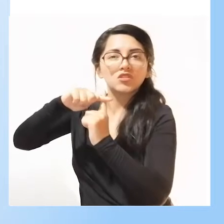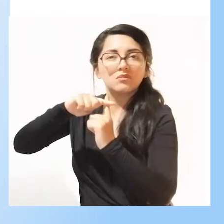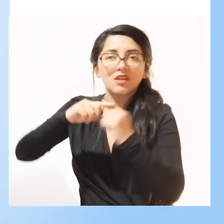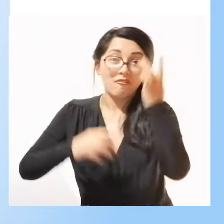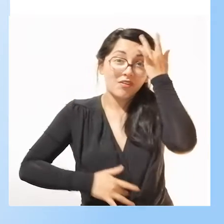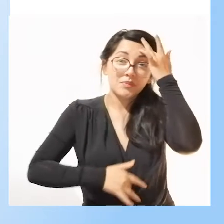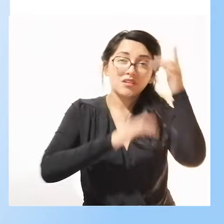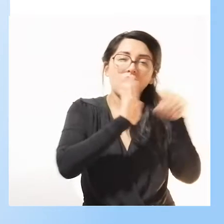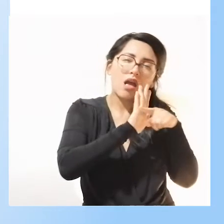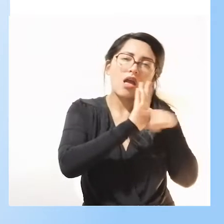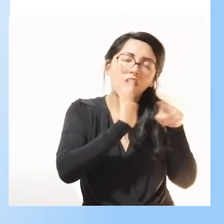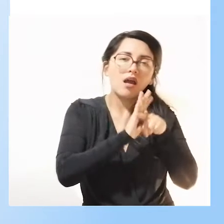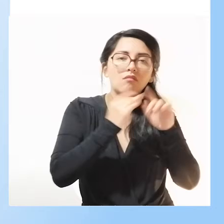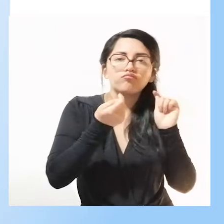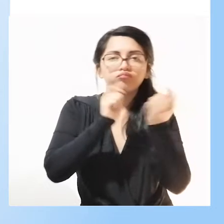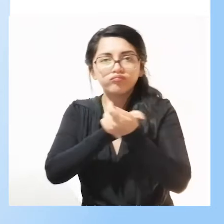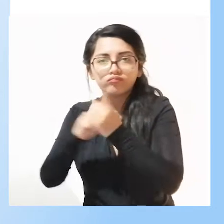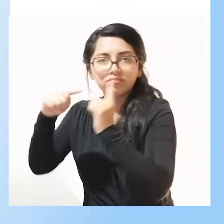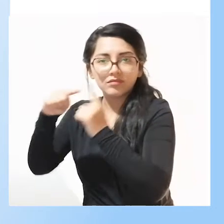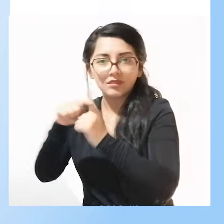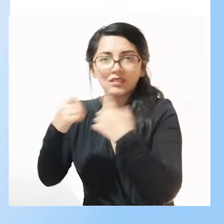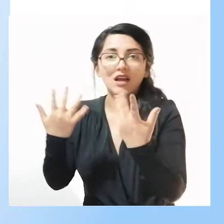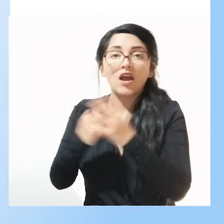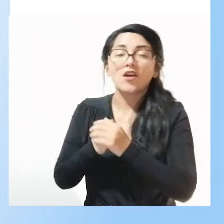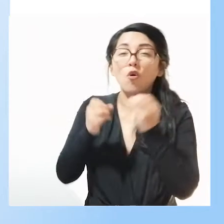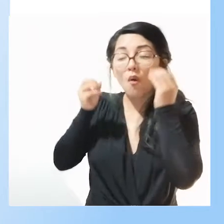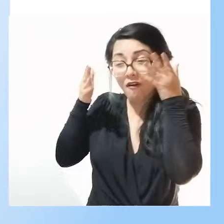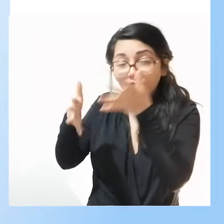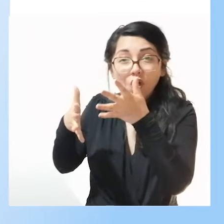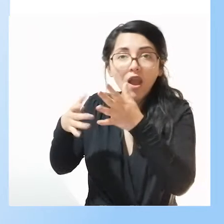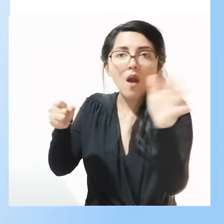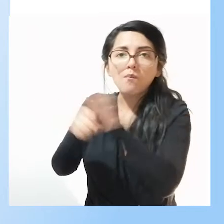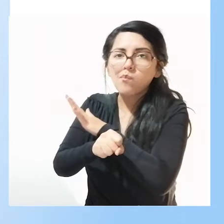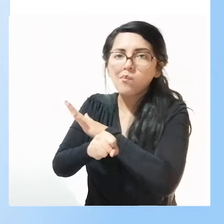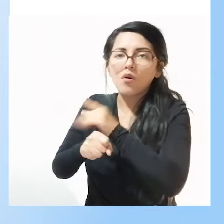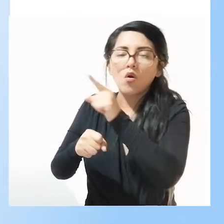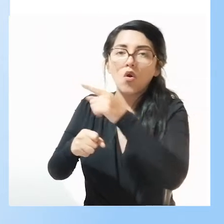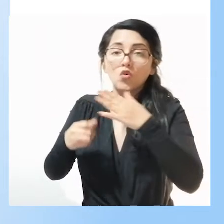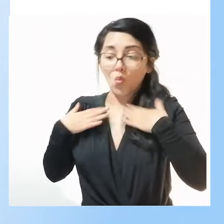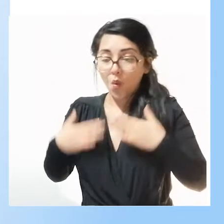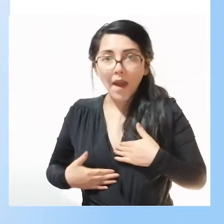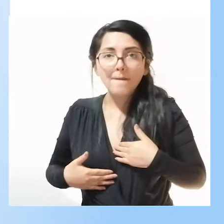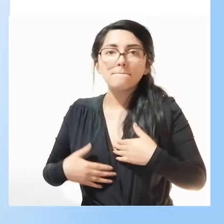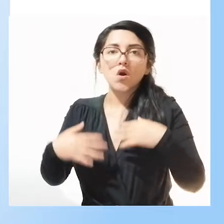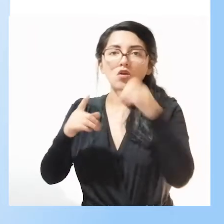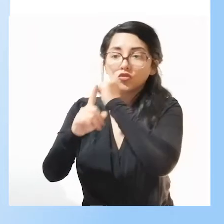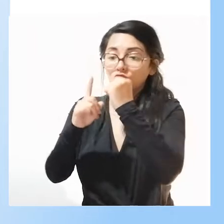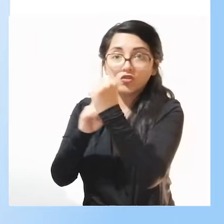nos aportó un enfoque integral porque contempla a la persona desde su dimensión biológica, psicológica y